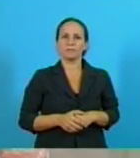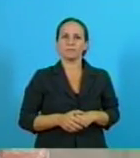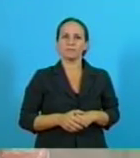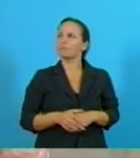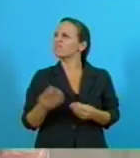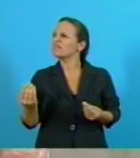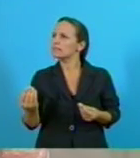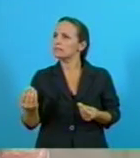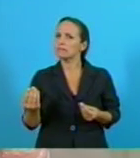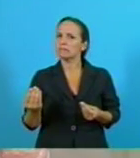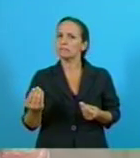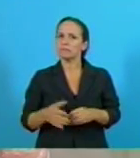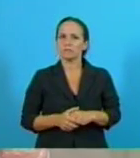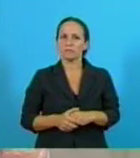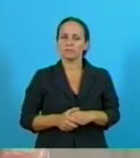¿40 qué?